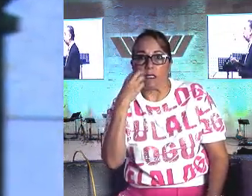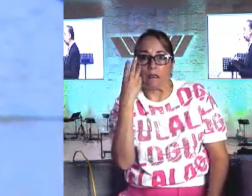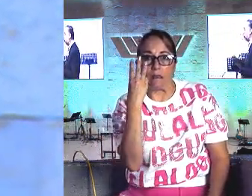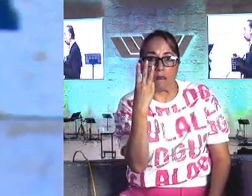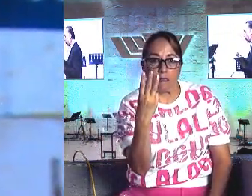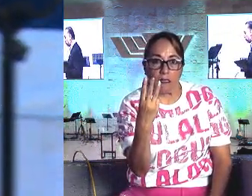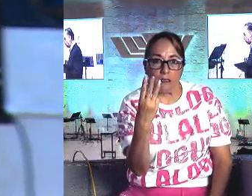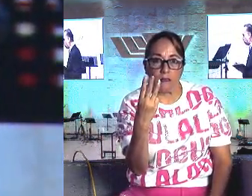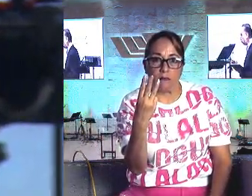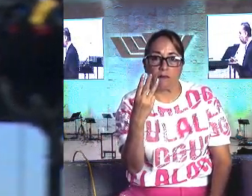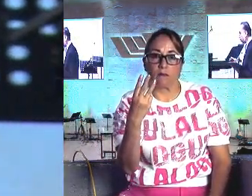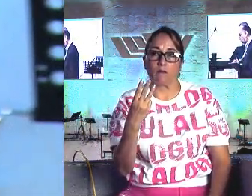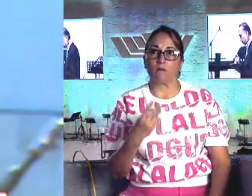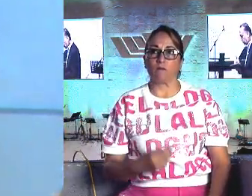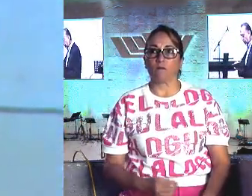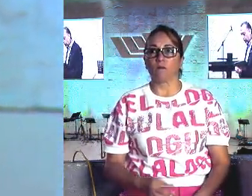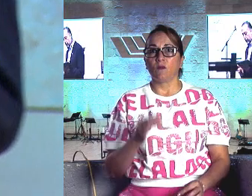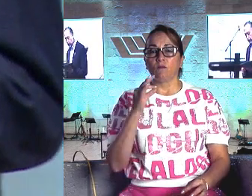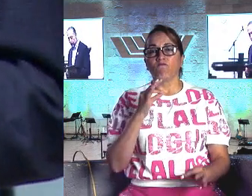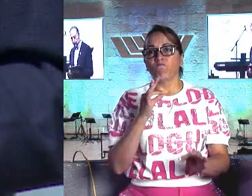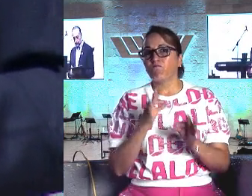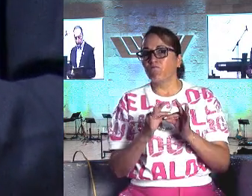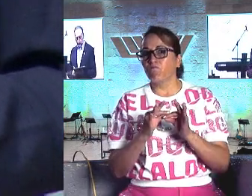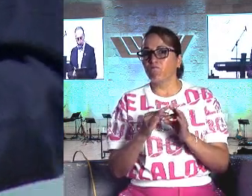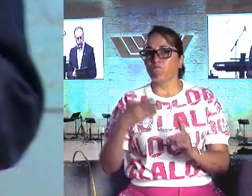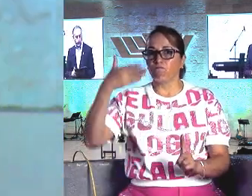de propósitos. Primero,